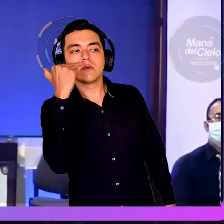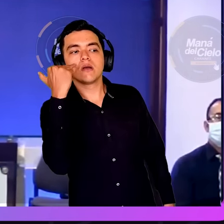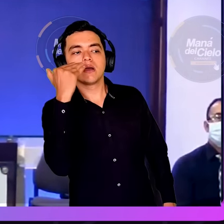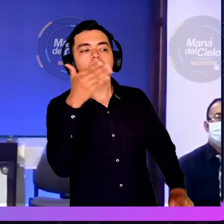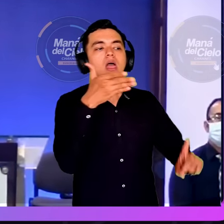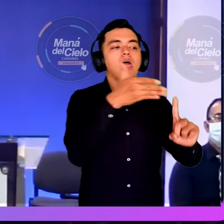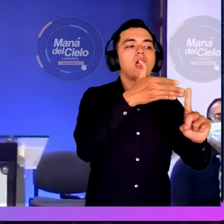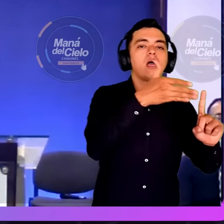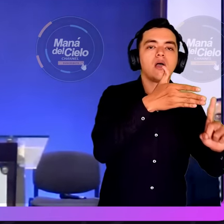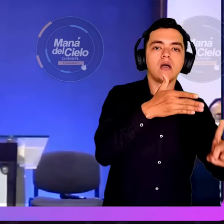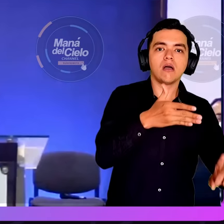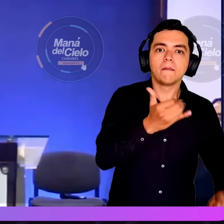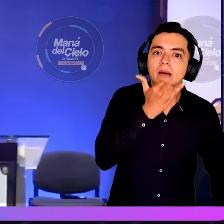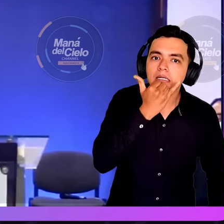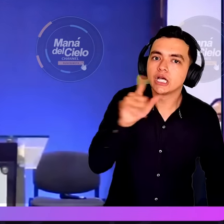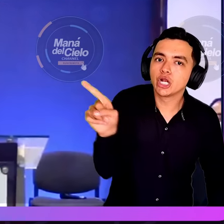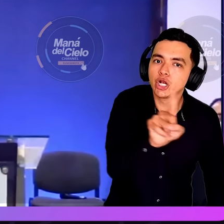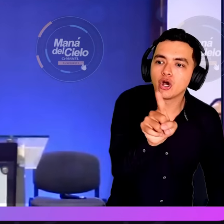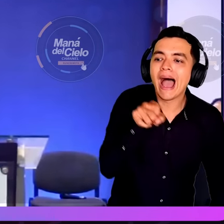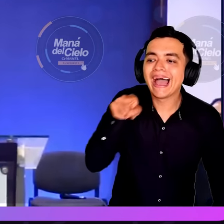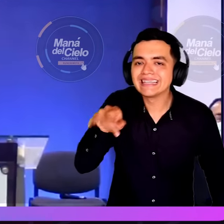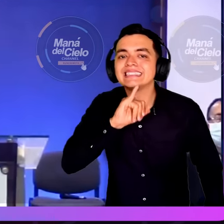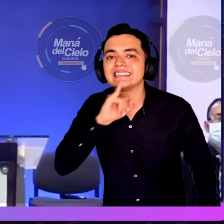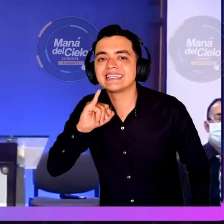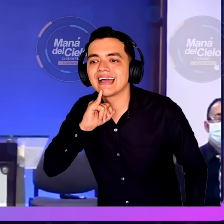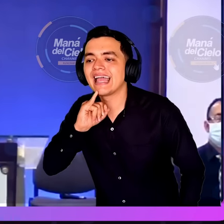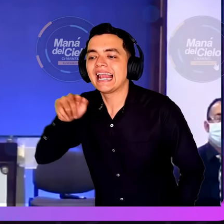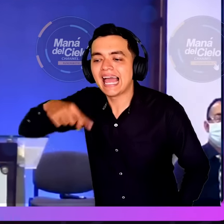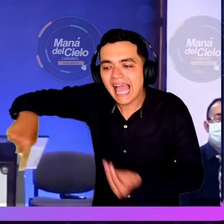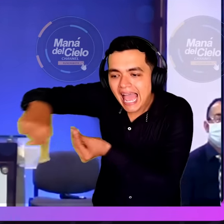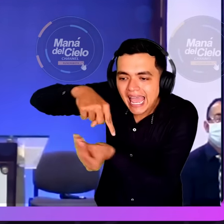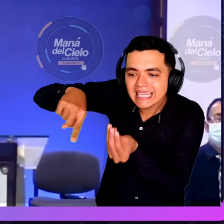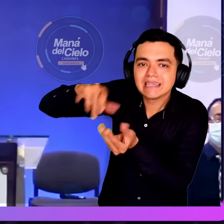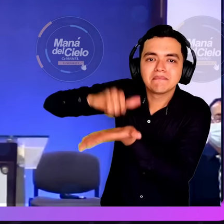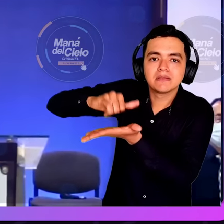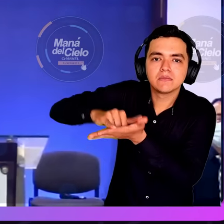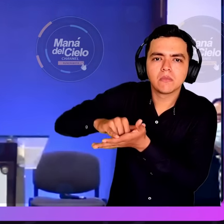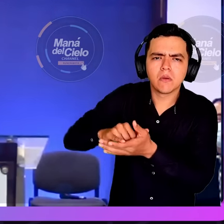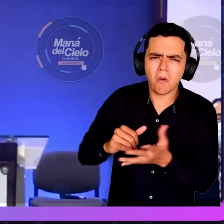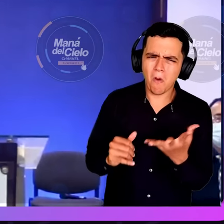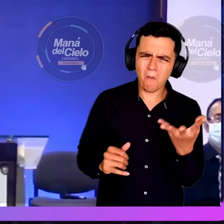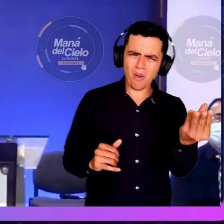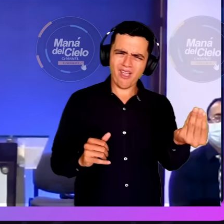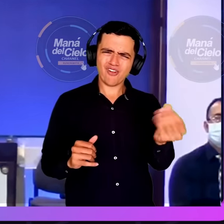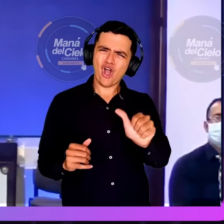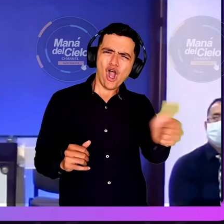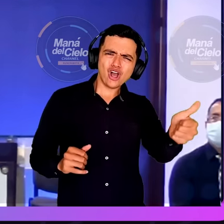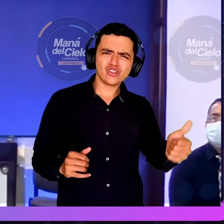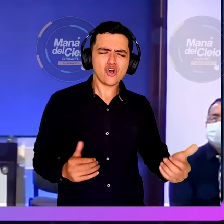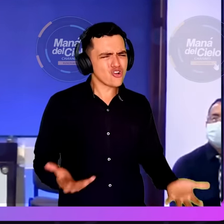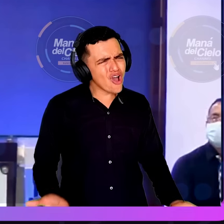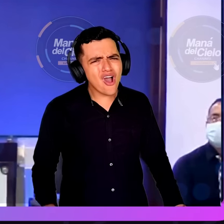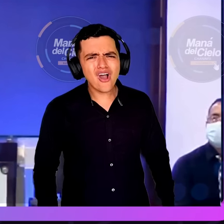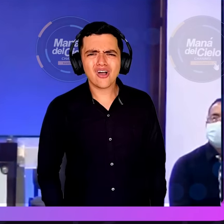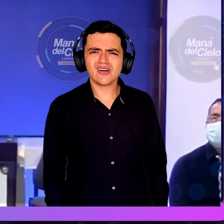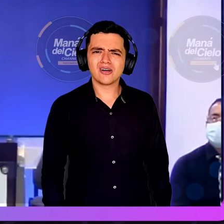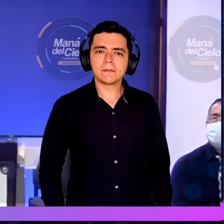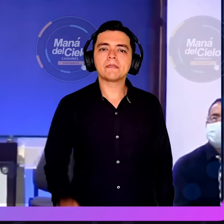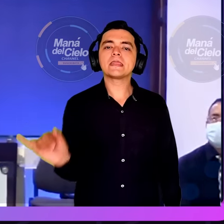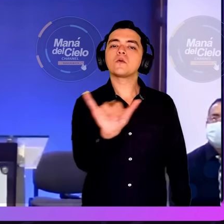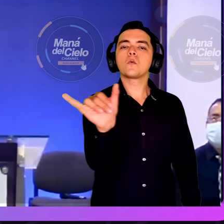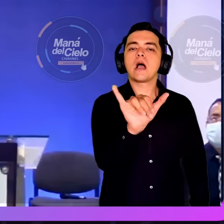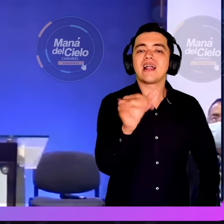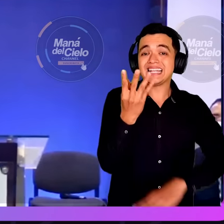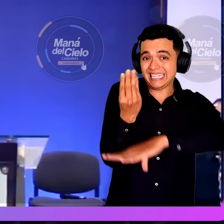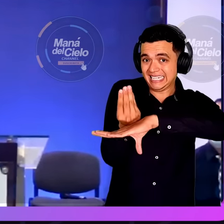Sansón siempre caía lo mismo. Vea, mi hijo, no se case con esa mujer. ¿Cómo le ocurre a usted meterse con una mujer